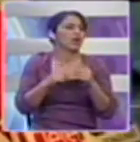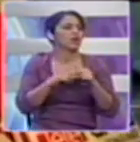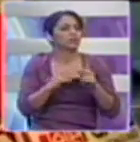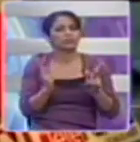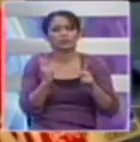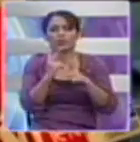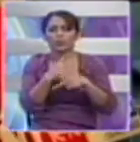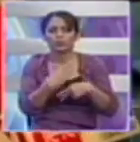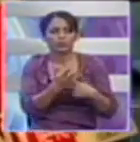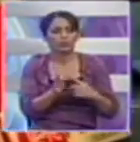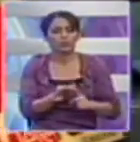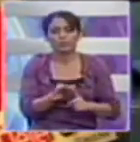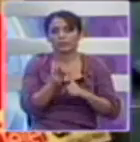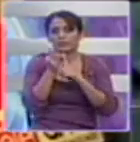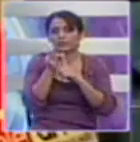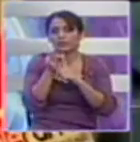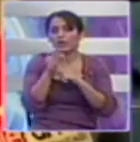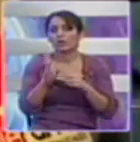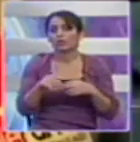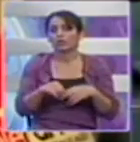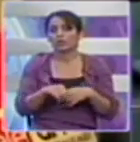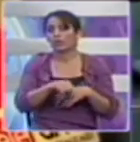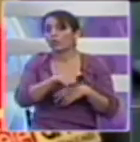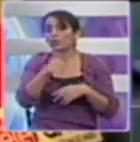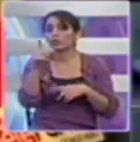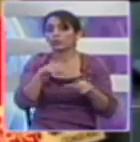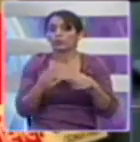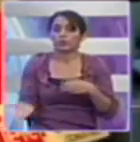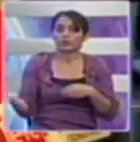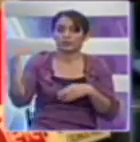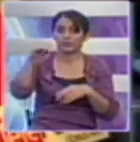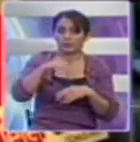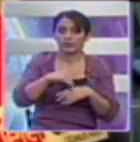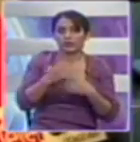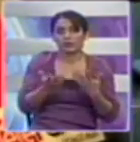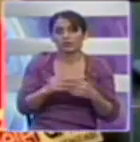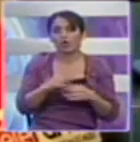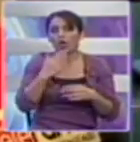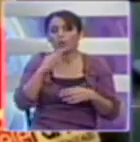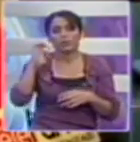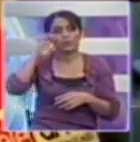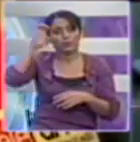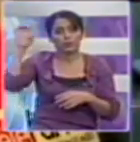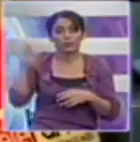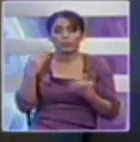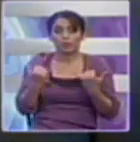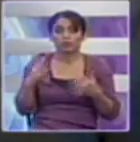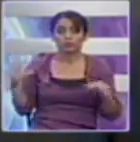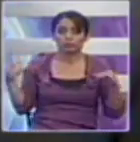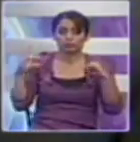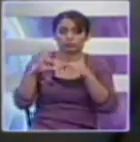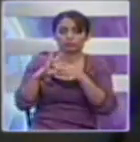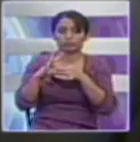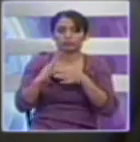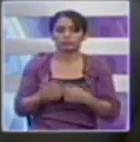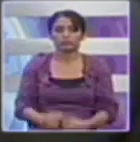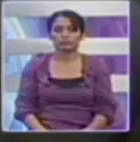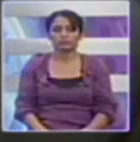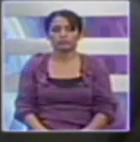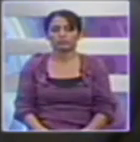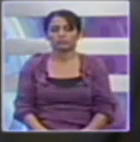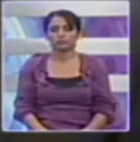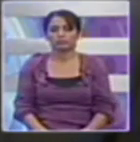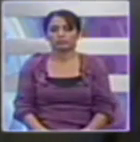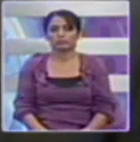consumos especiales de los productos importados. Y este es un pedido expreso de la Unión Europea dentro del marco de esta negociación. Ese discrimen entre lo que